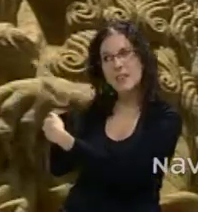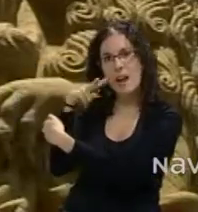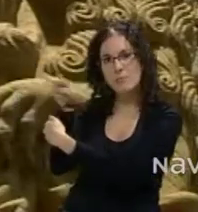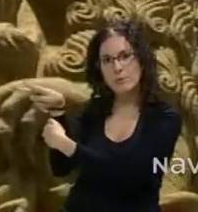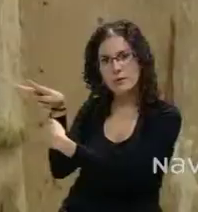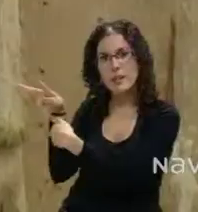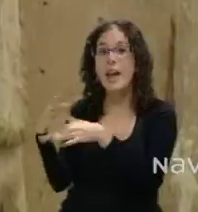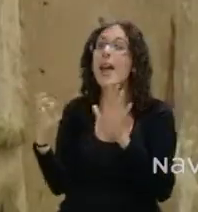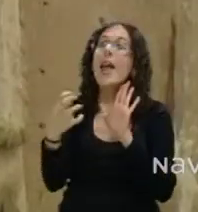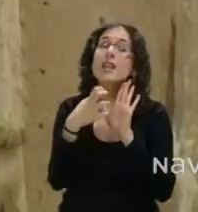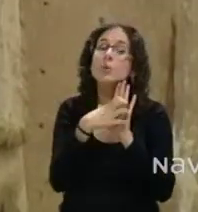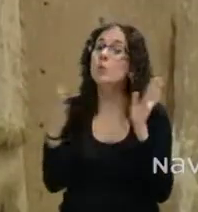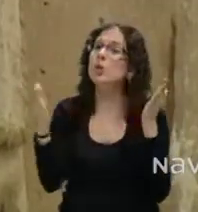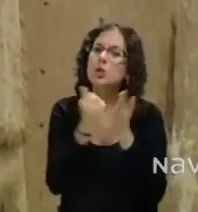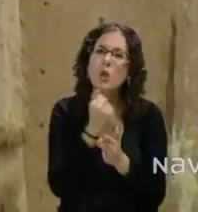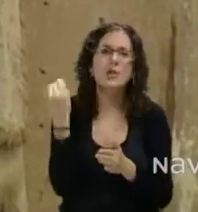estaban pintados.